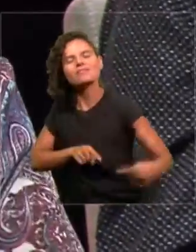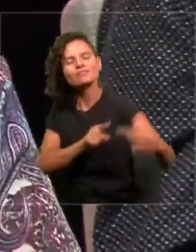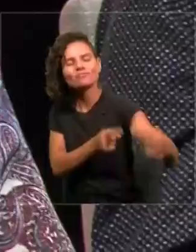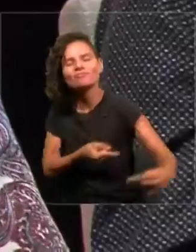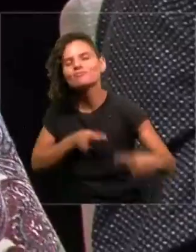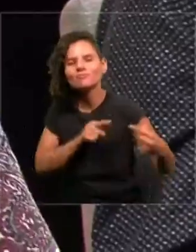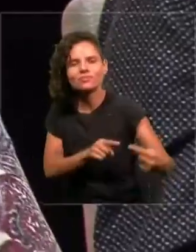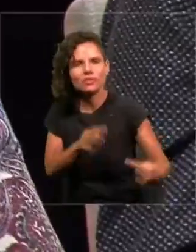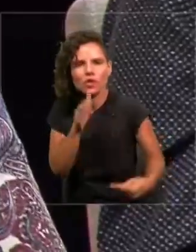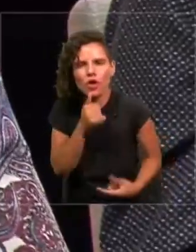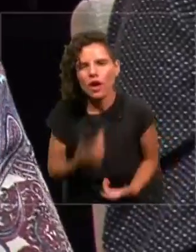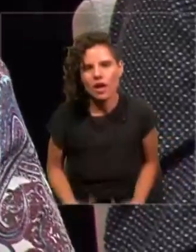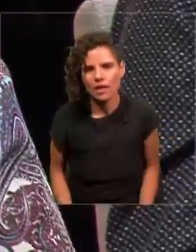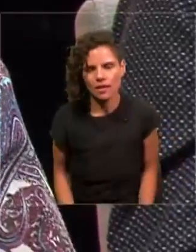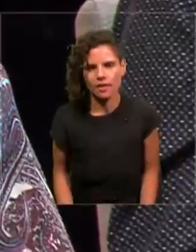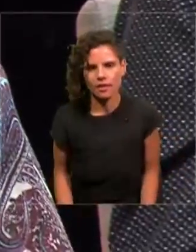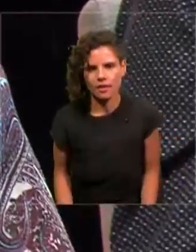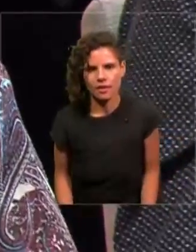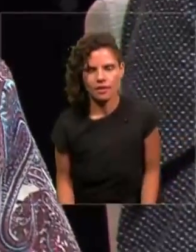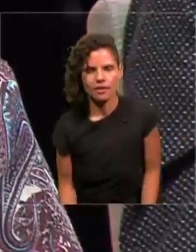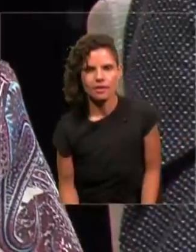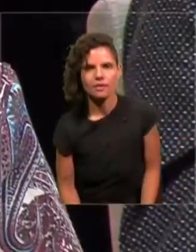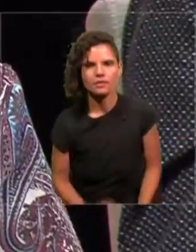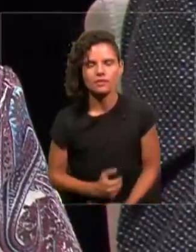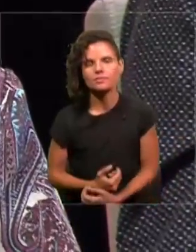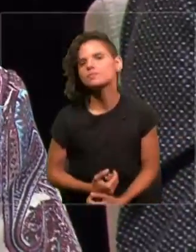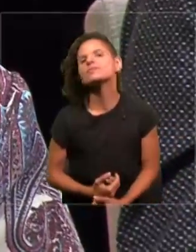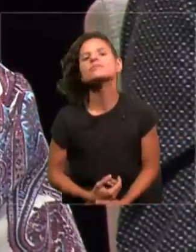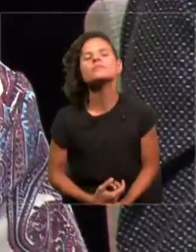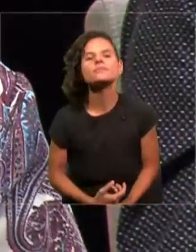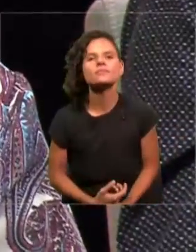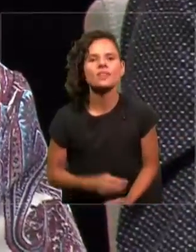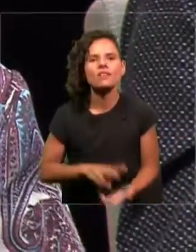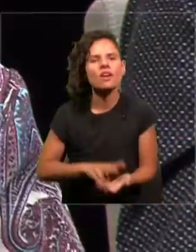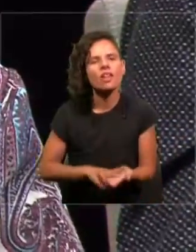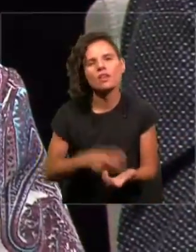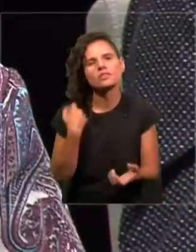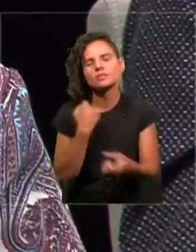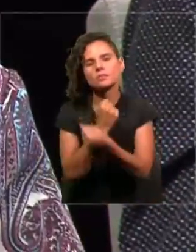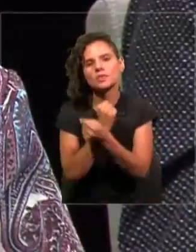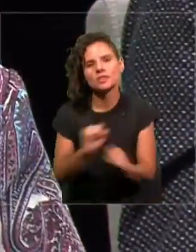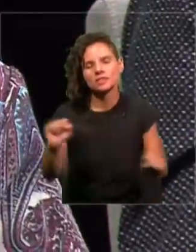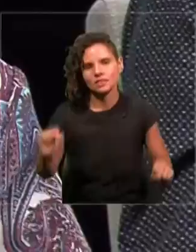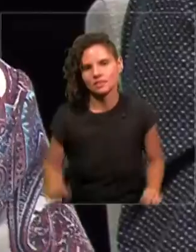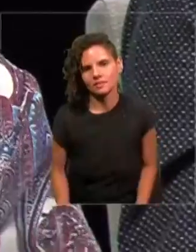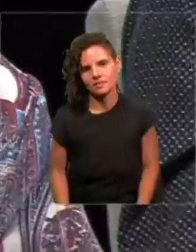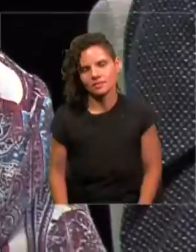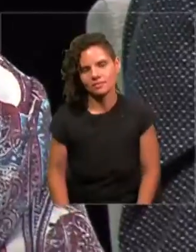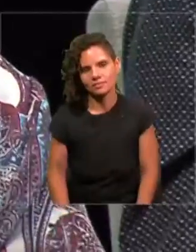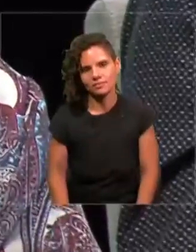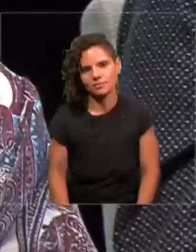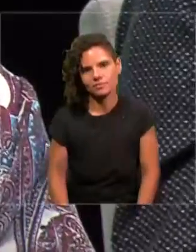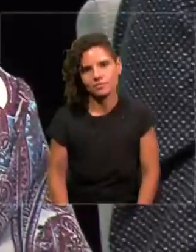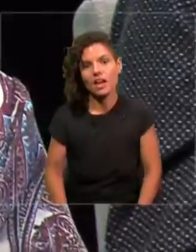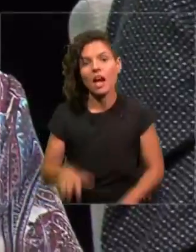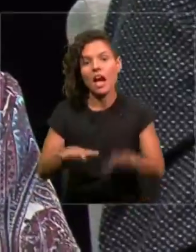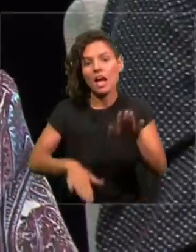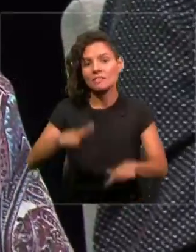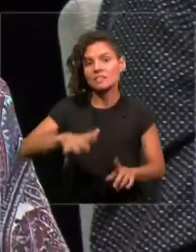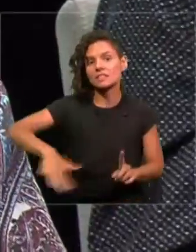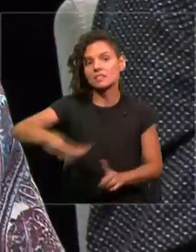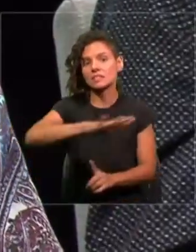de armisticio. La verdad, eso es imposible. O sea, hay circunstancias en